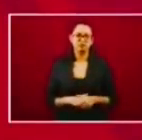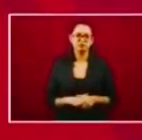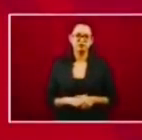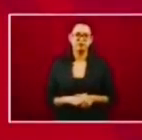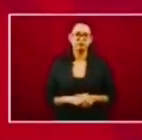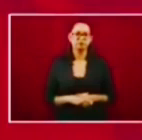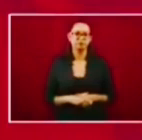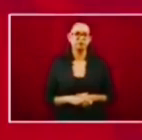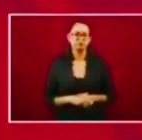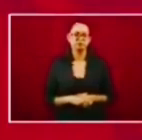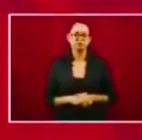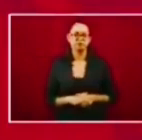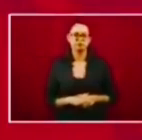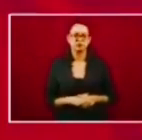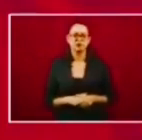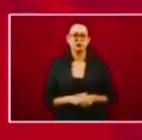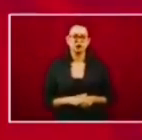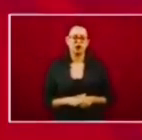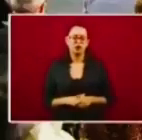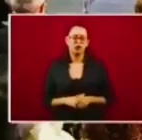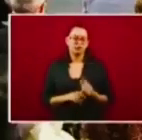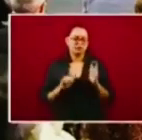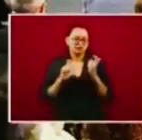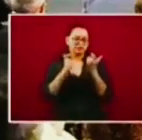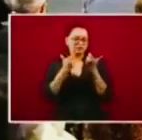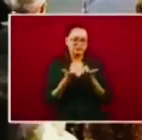de cuentas congeladas, abandonadas,